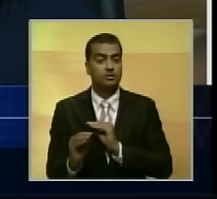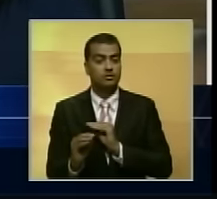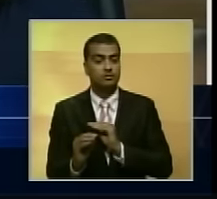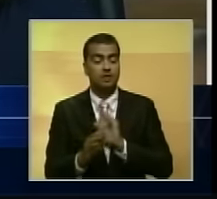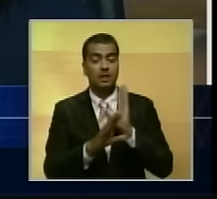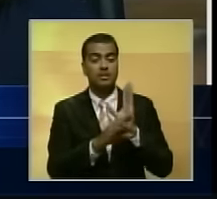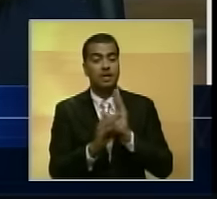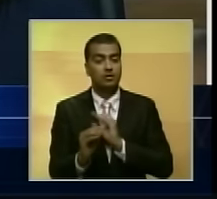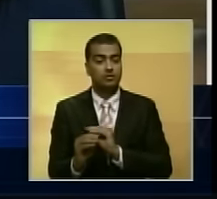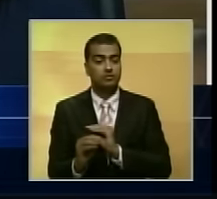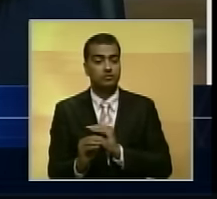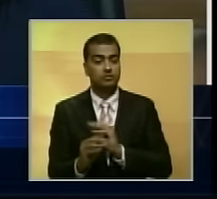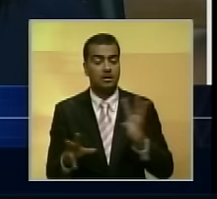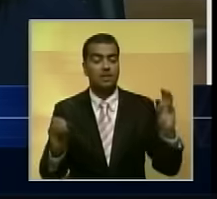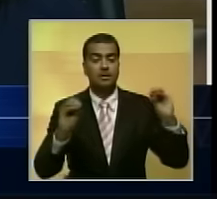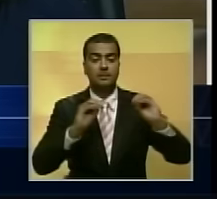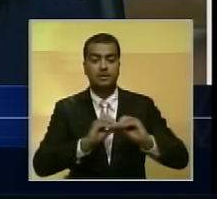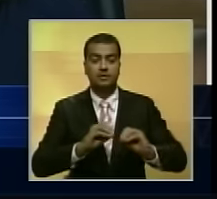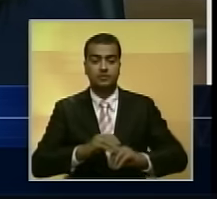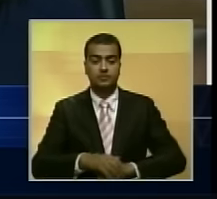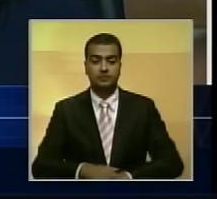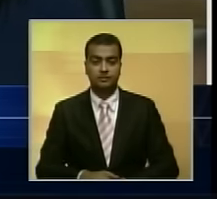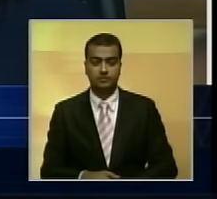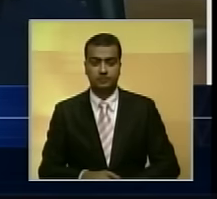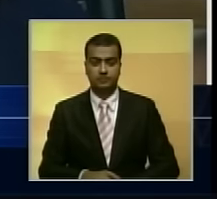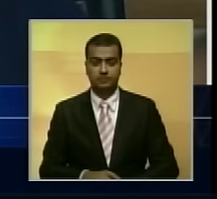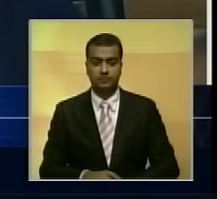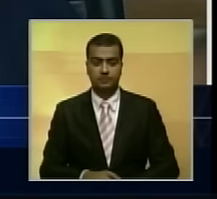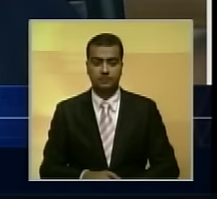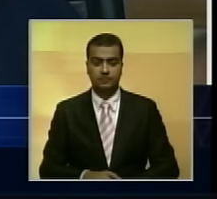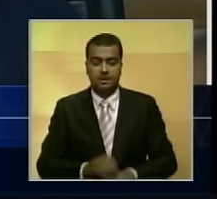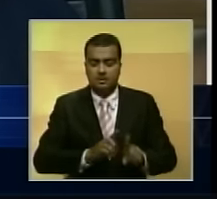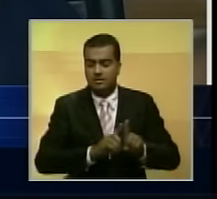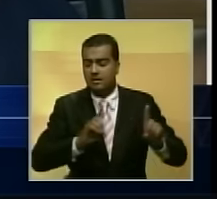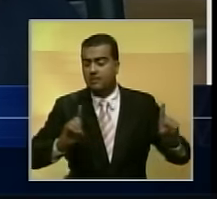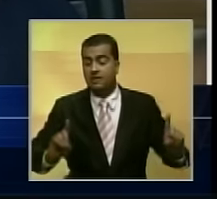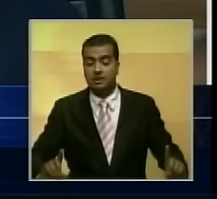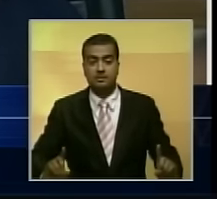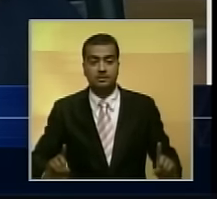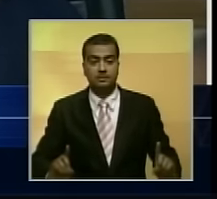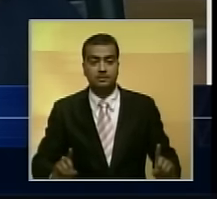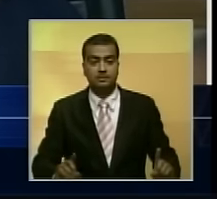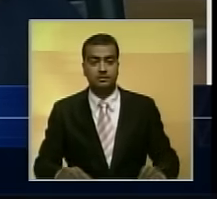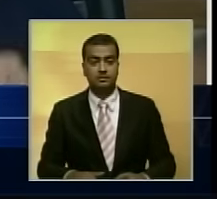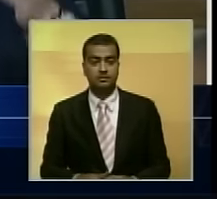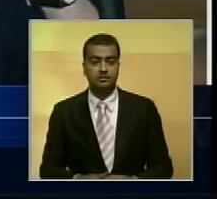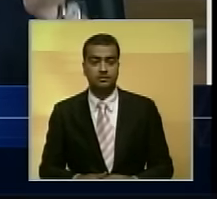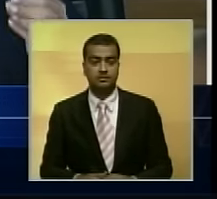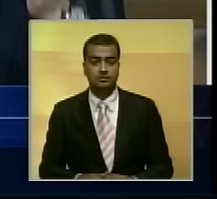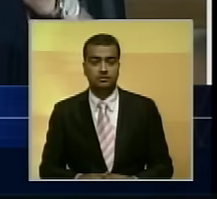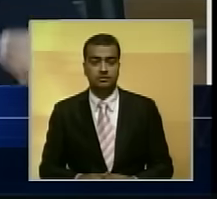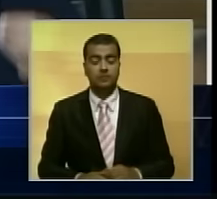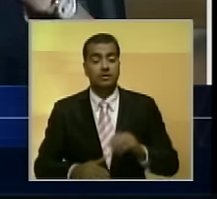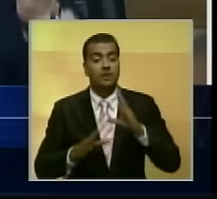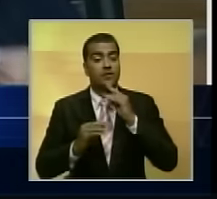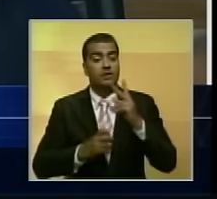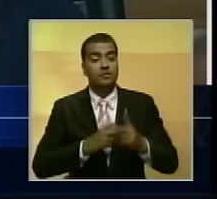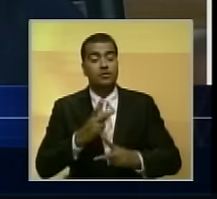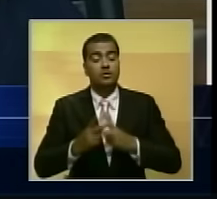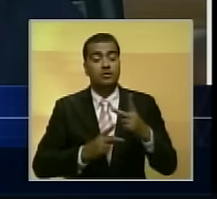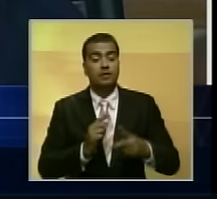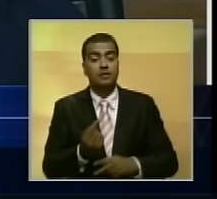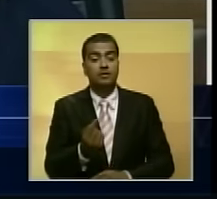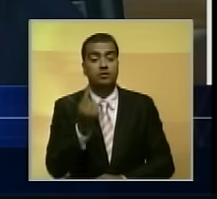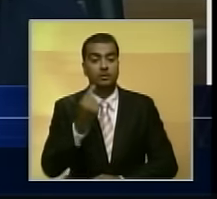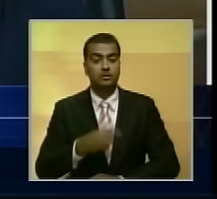al diálogo, al entendimiento, a dirimir las diferencias mediante la discusión política de